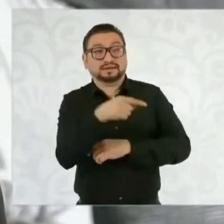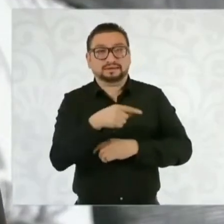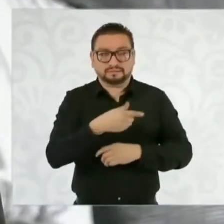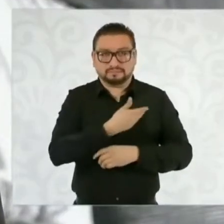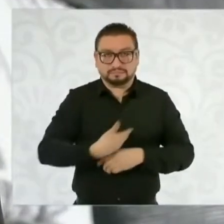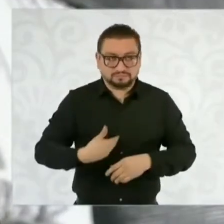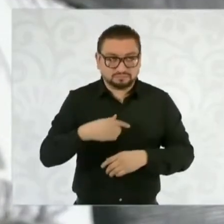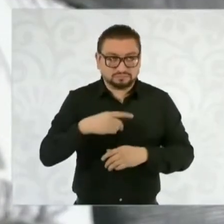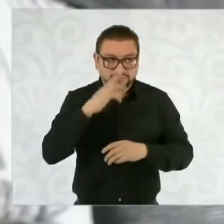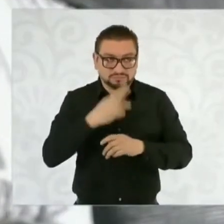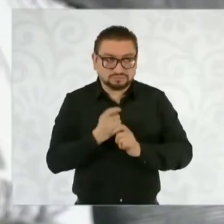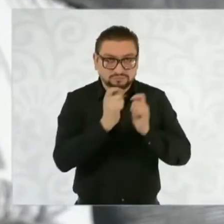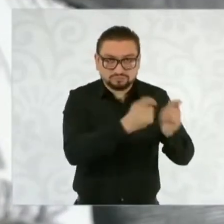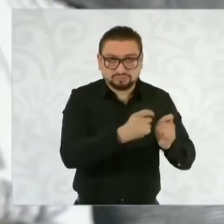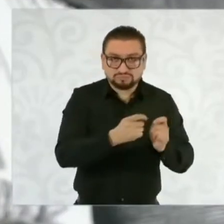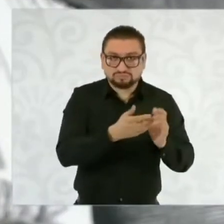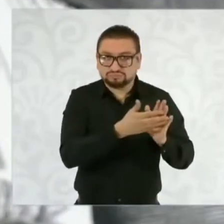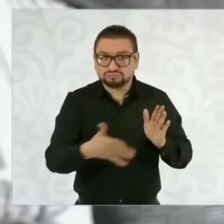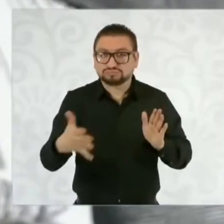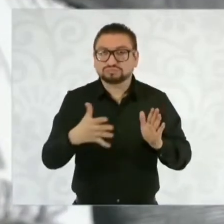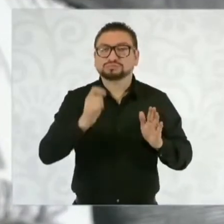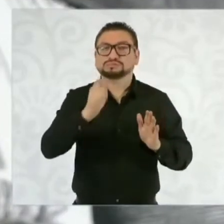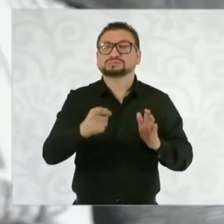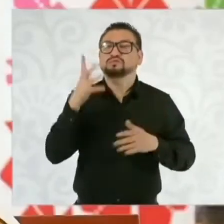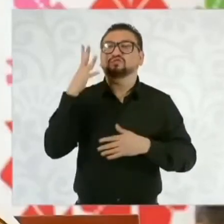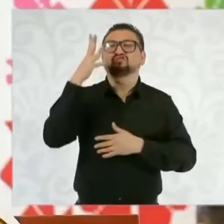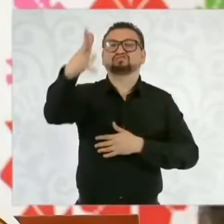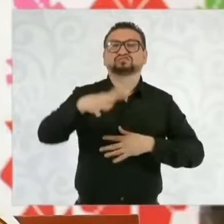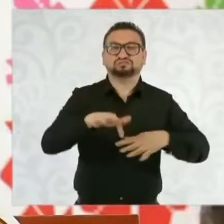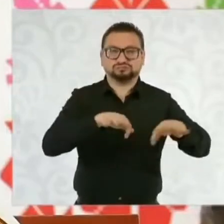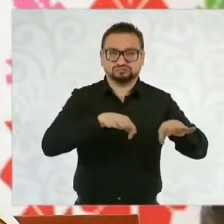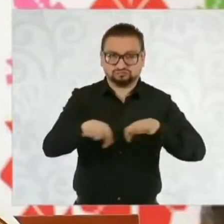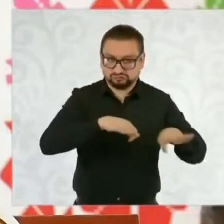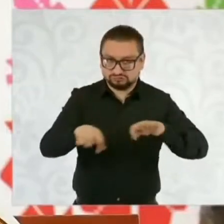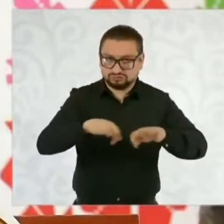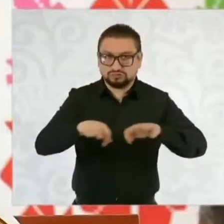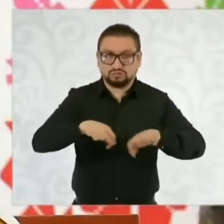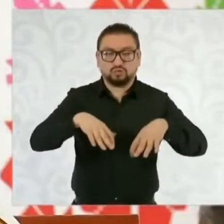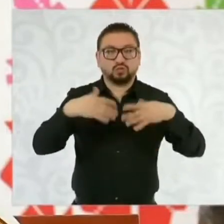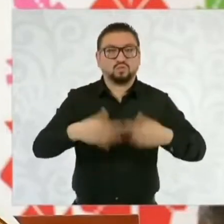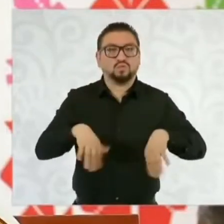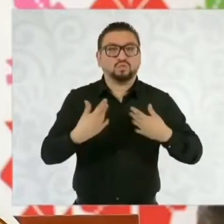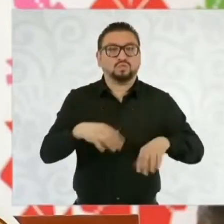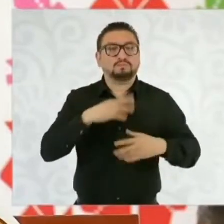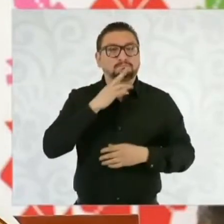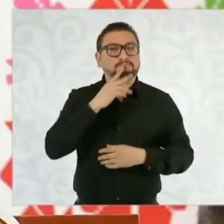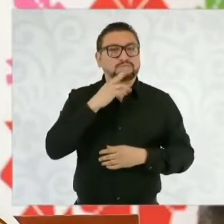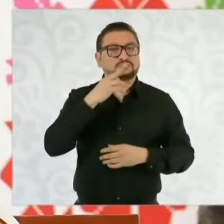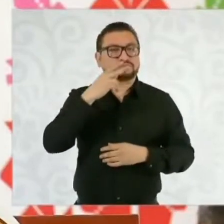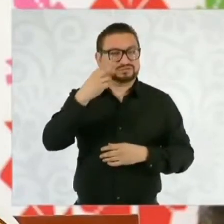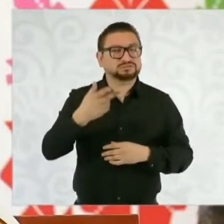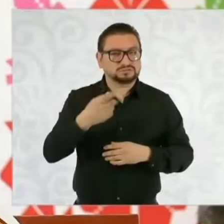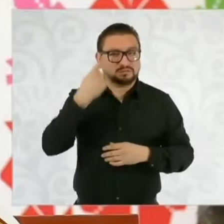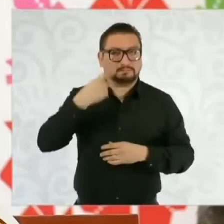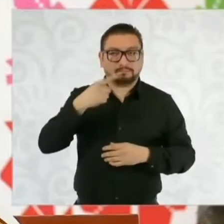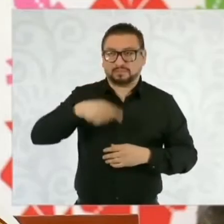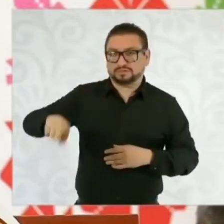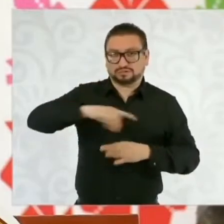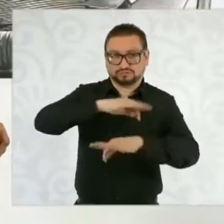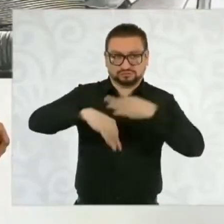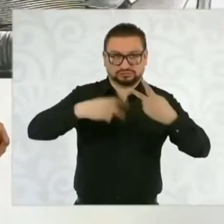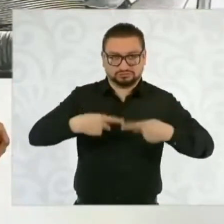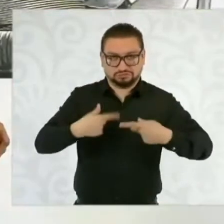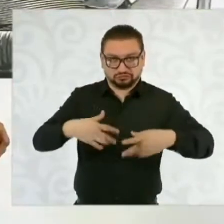alguna las muestras son de que este panorama laboral extiende sus alas para seguir abrazando a los